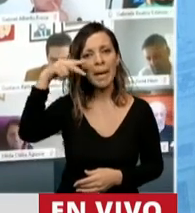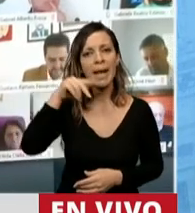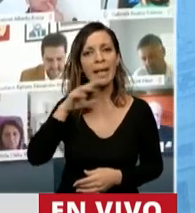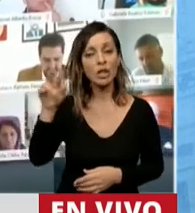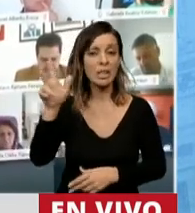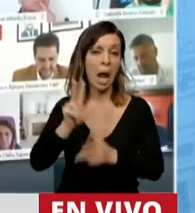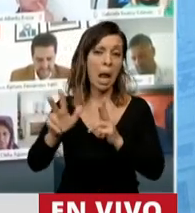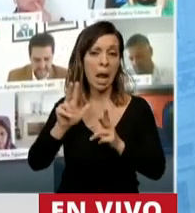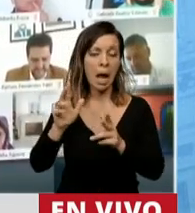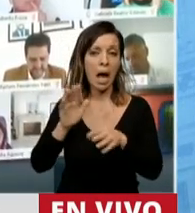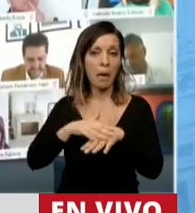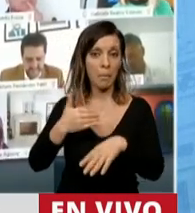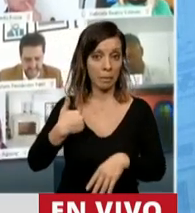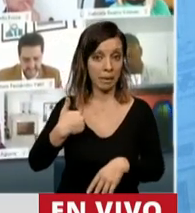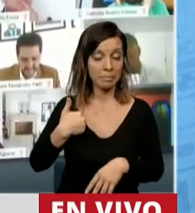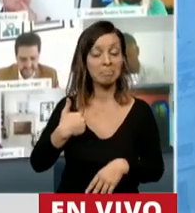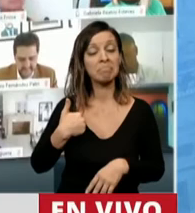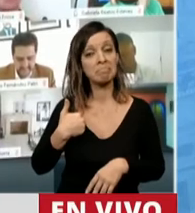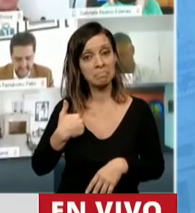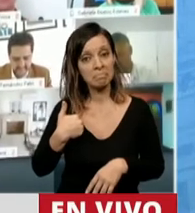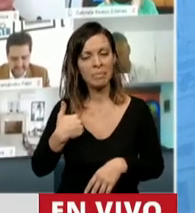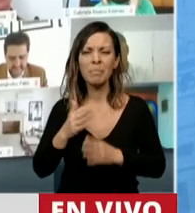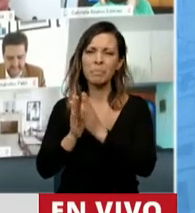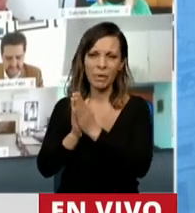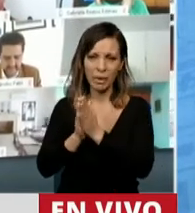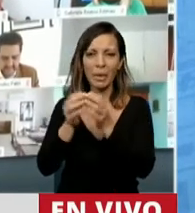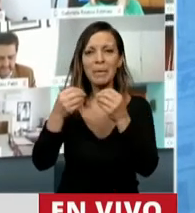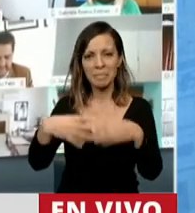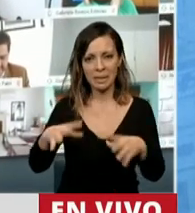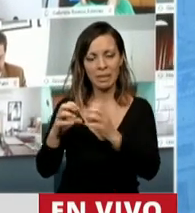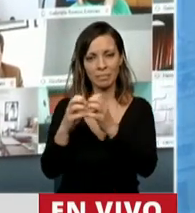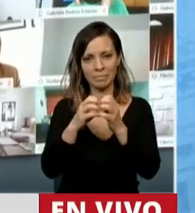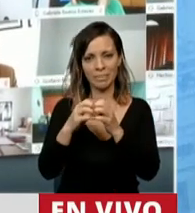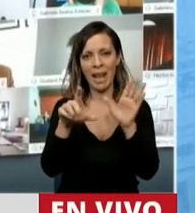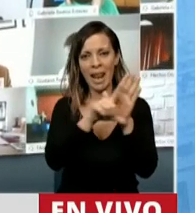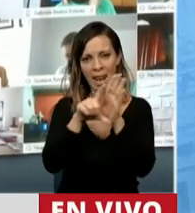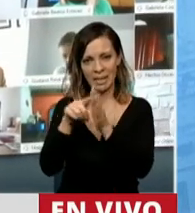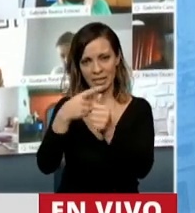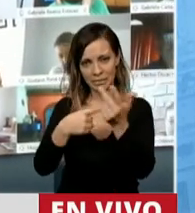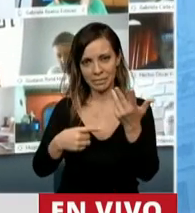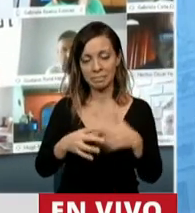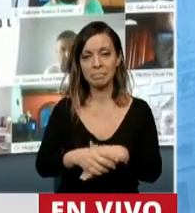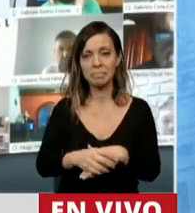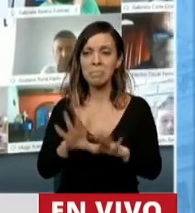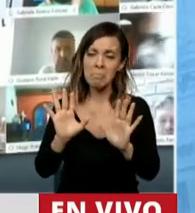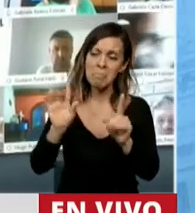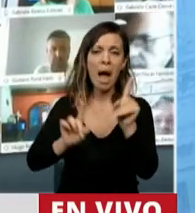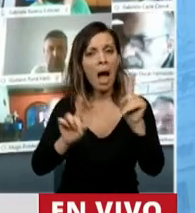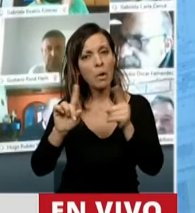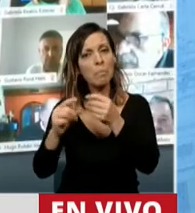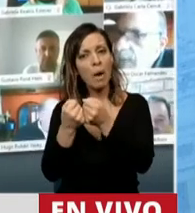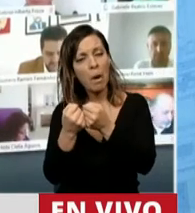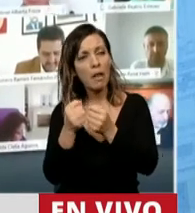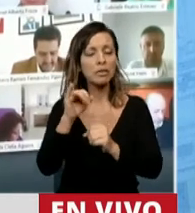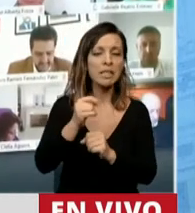voy a pedir, por favor, que empecemos a debatir las leyes que tenemos, que más allá de que no estamos de acuerdo con